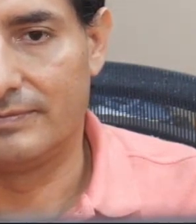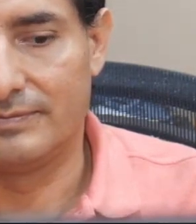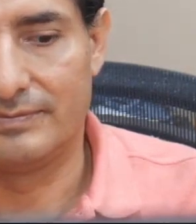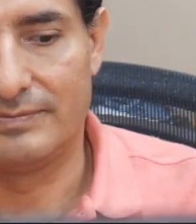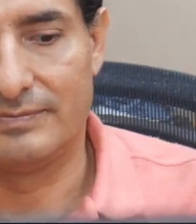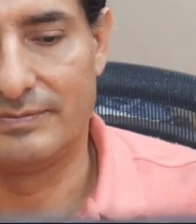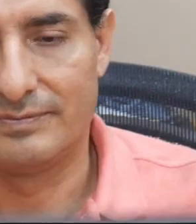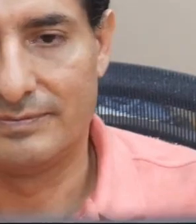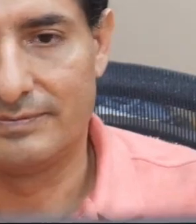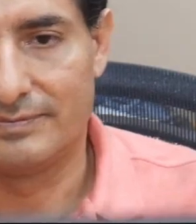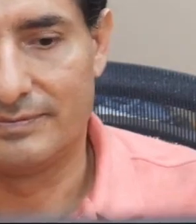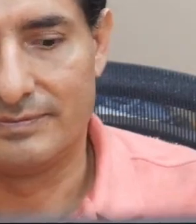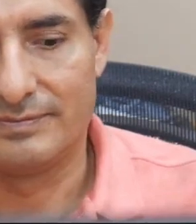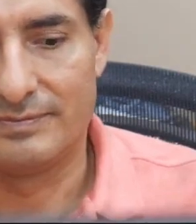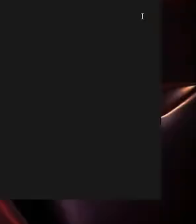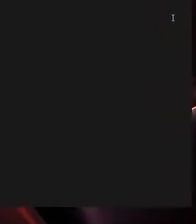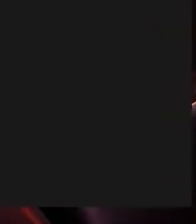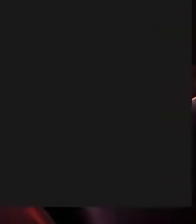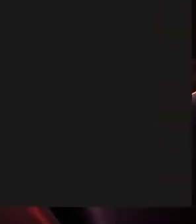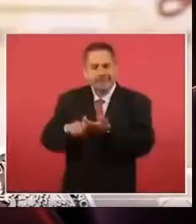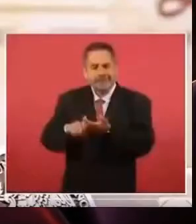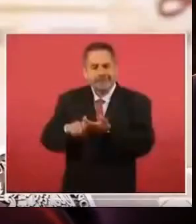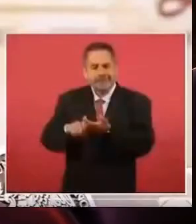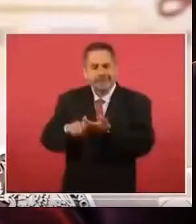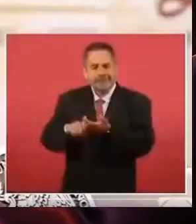Esto, vaya, que ha generado muchas polémicas. Vamos a escuchar.